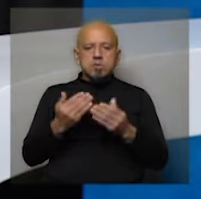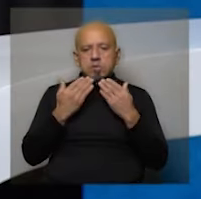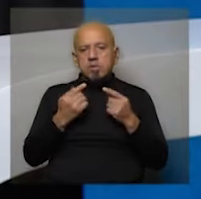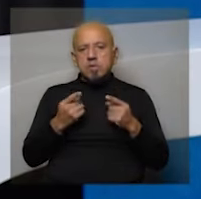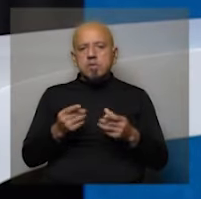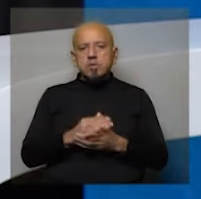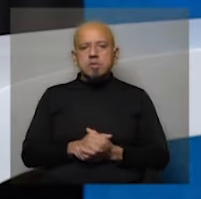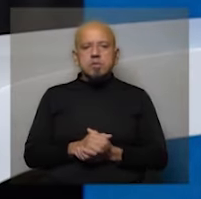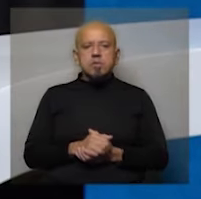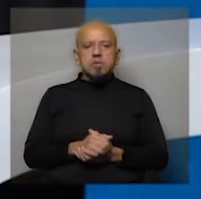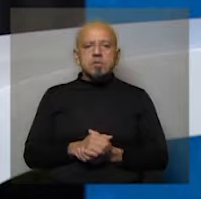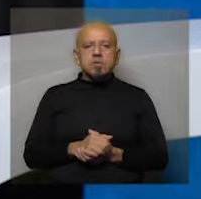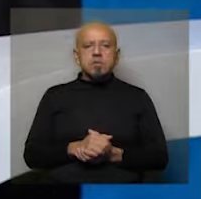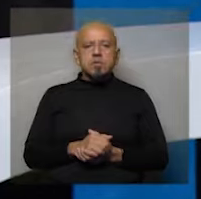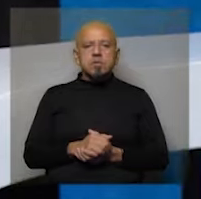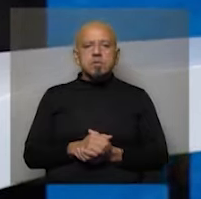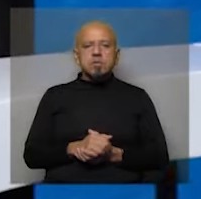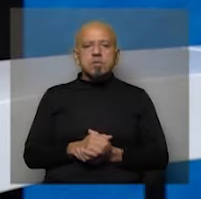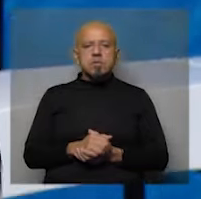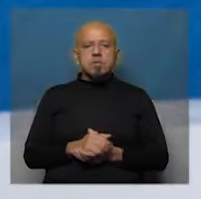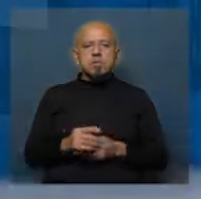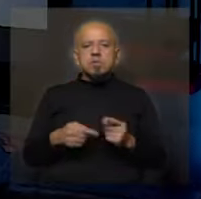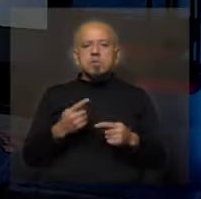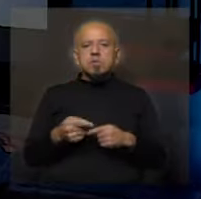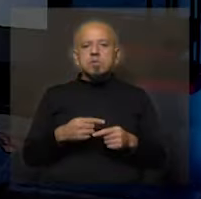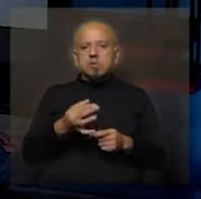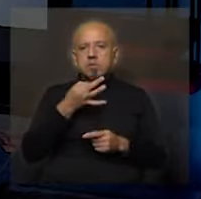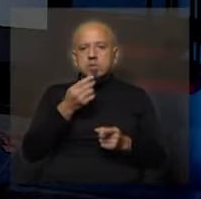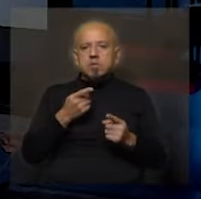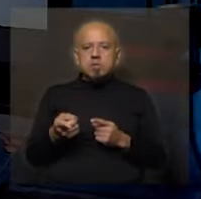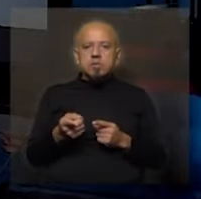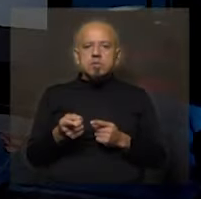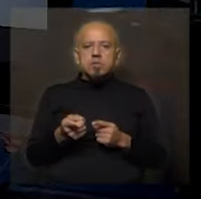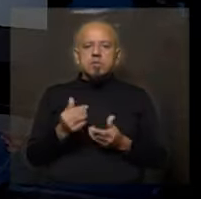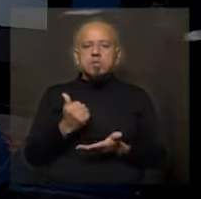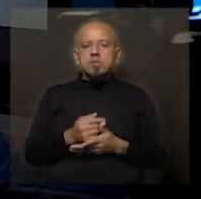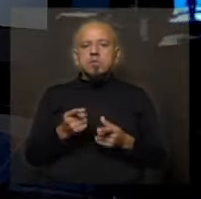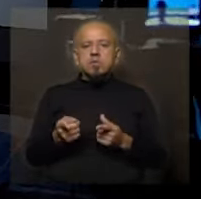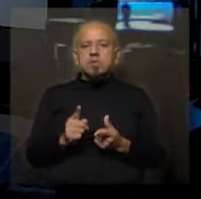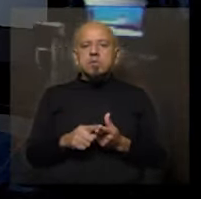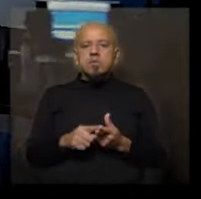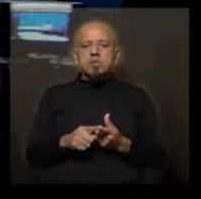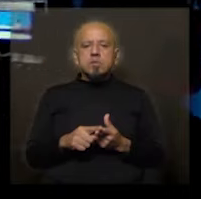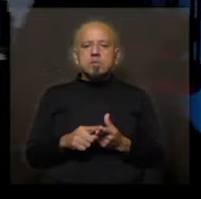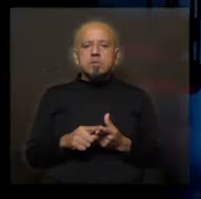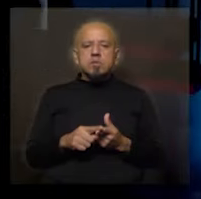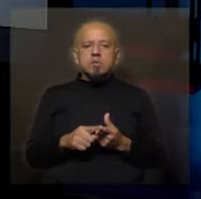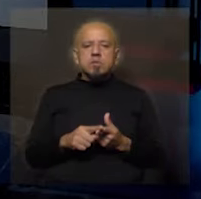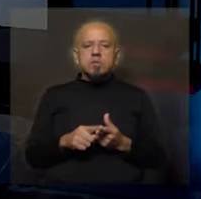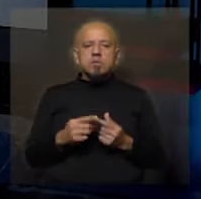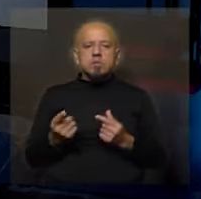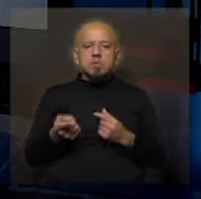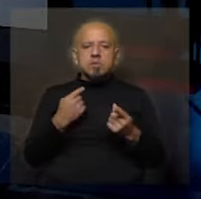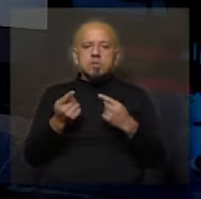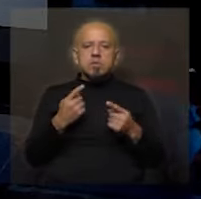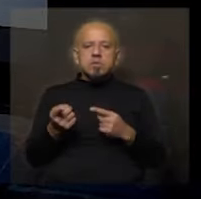conversando si bueno Muchas gracias nosotros seguimos eh Porque las mencionaba recién ya están aquí también en el set esperando para conversar para